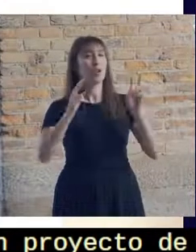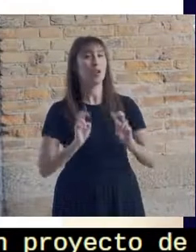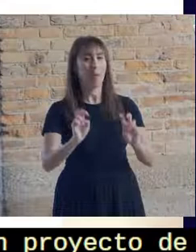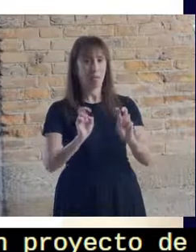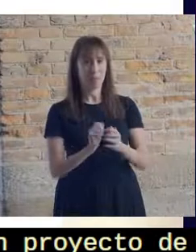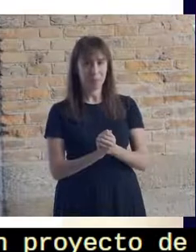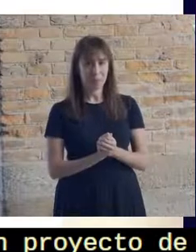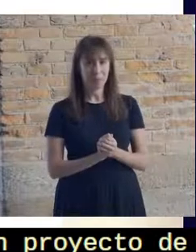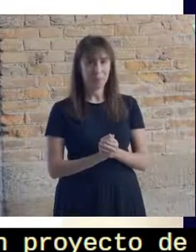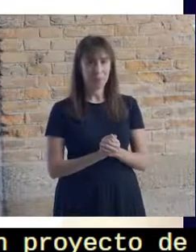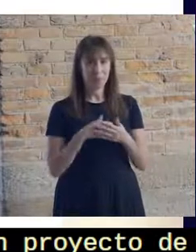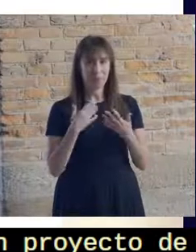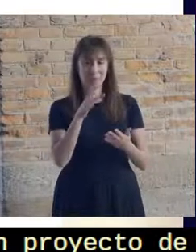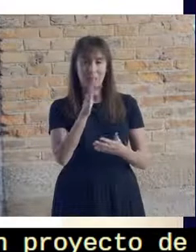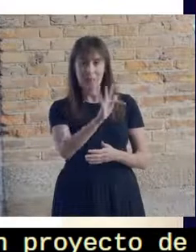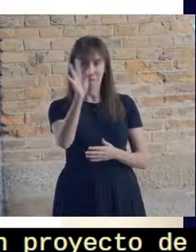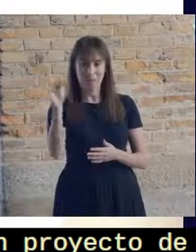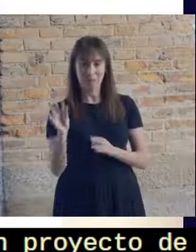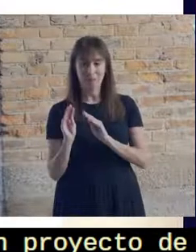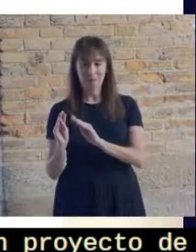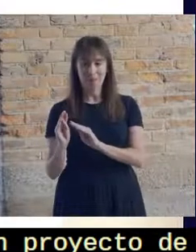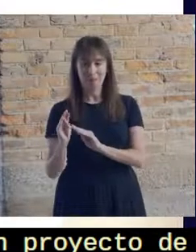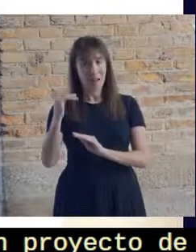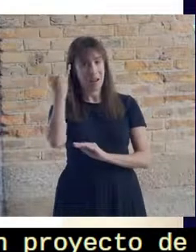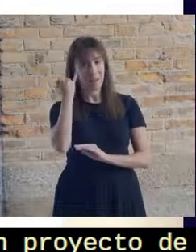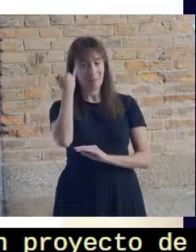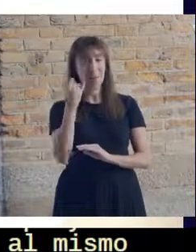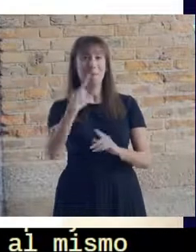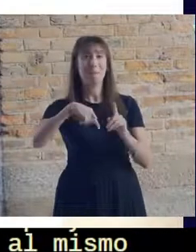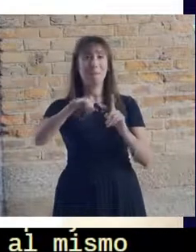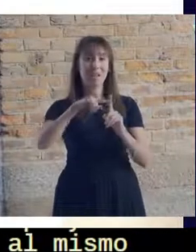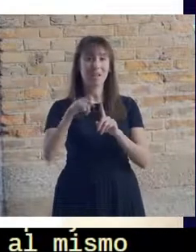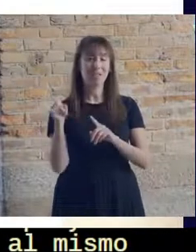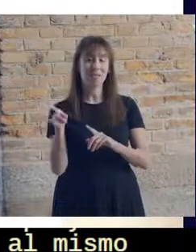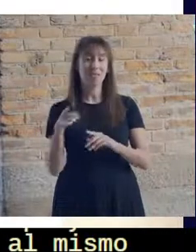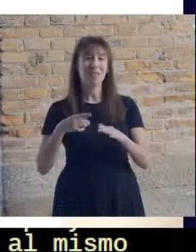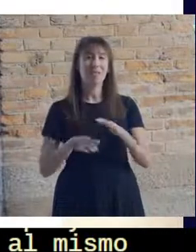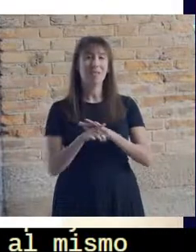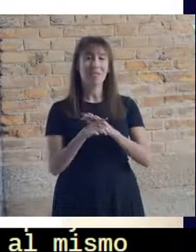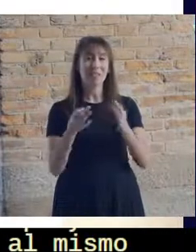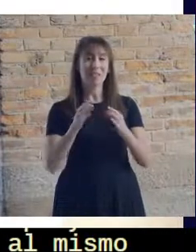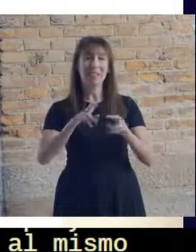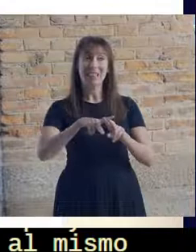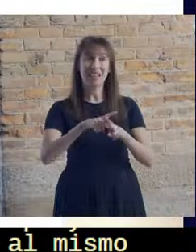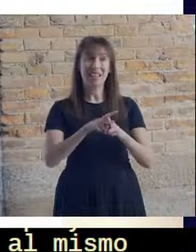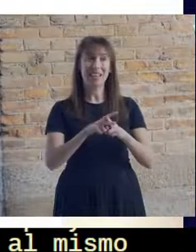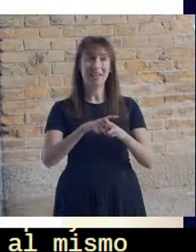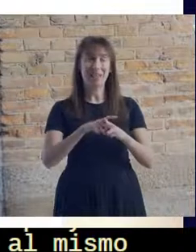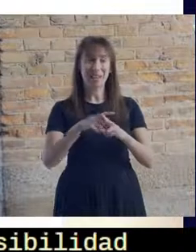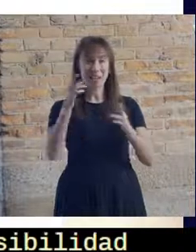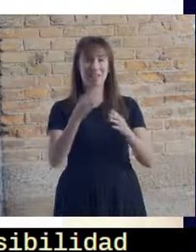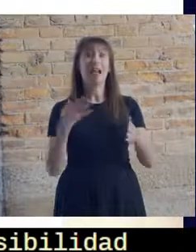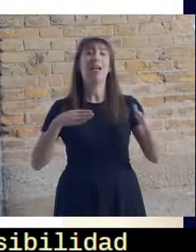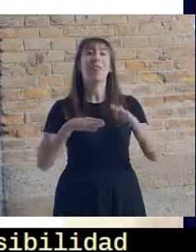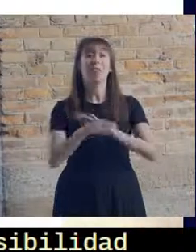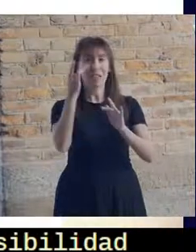innovación le voy a ceder la palabra a Eva que al mismo tiempo también va a desarrollar el taller en accesibilidad